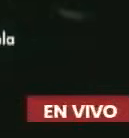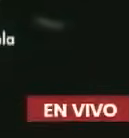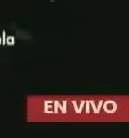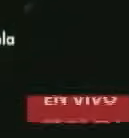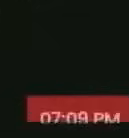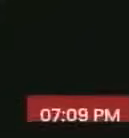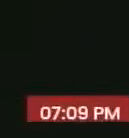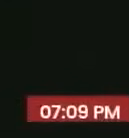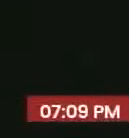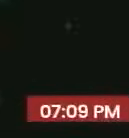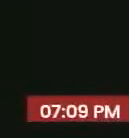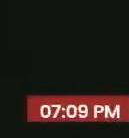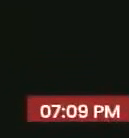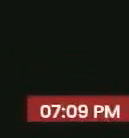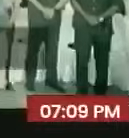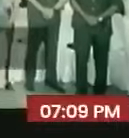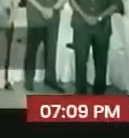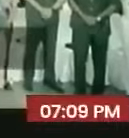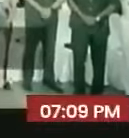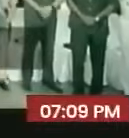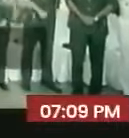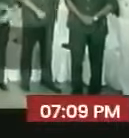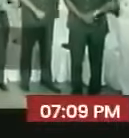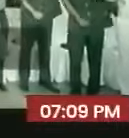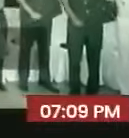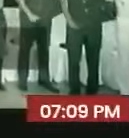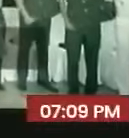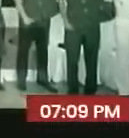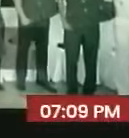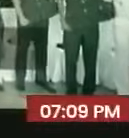3 de diciembre, ¡el sol de Venezuela!